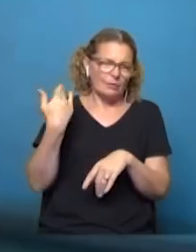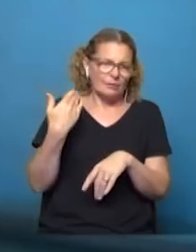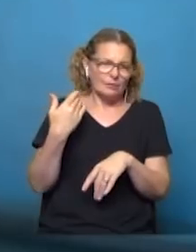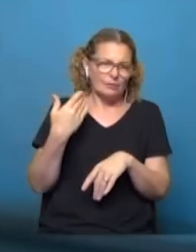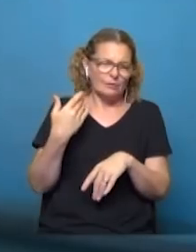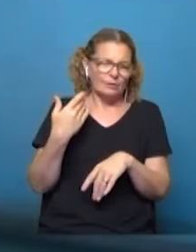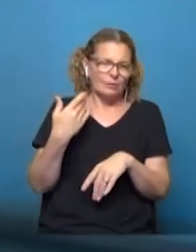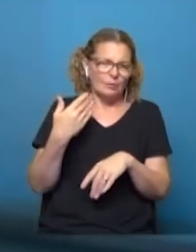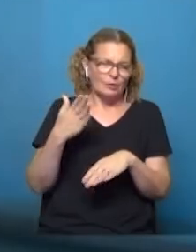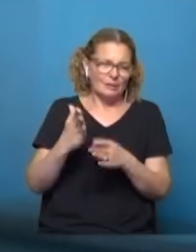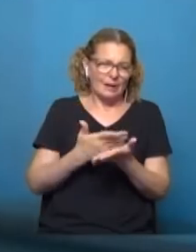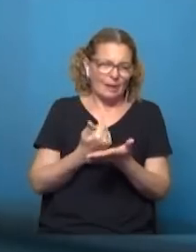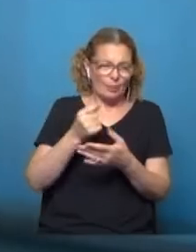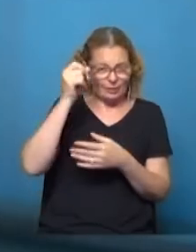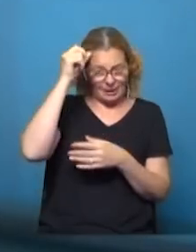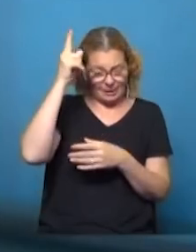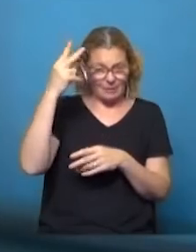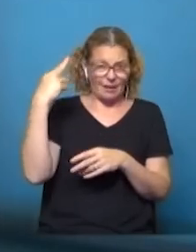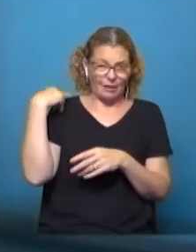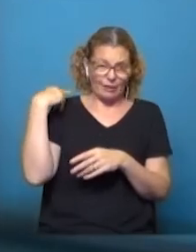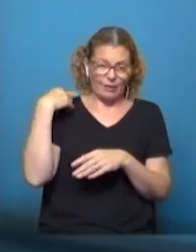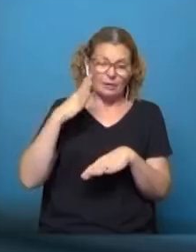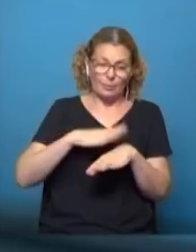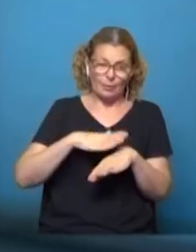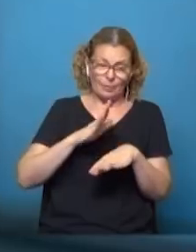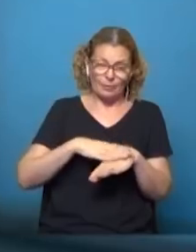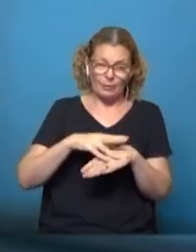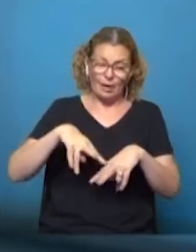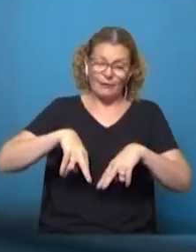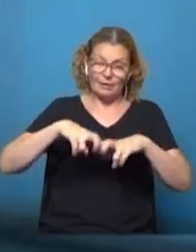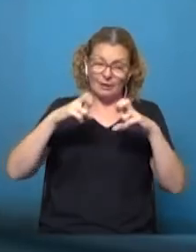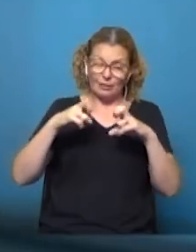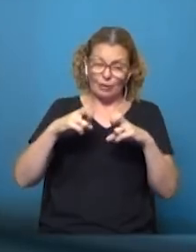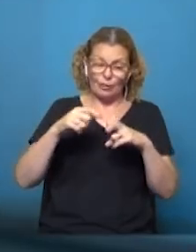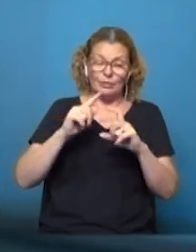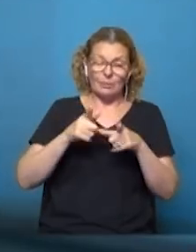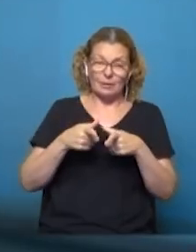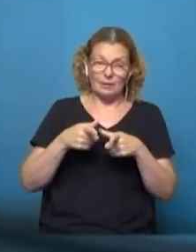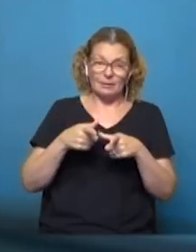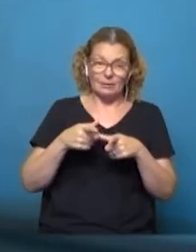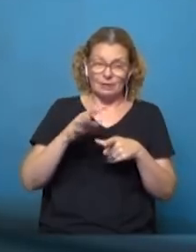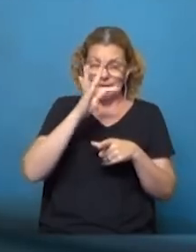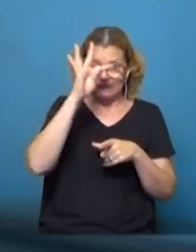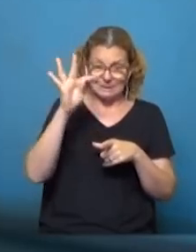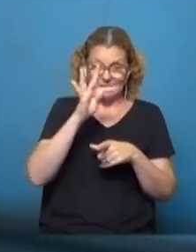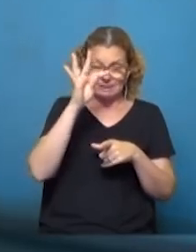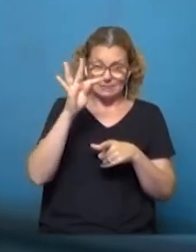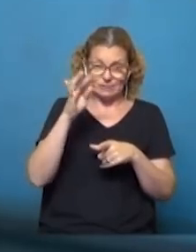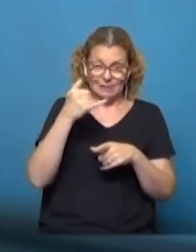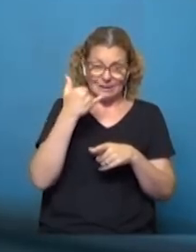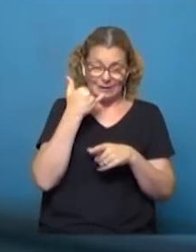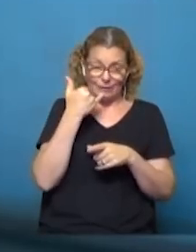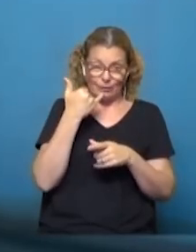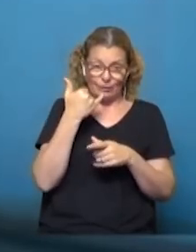hubiera sacado al jefe de inteligencia que tenía su cargo En la investigación de los aspectos técnicos del teléfono